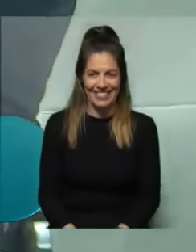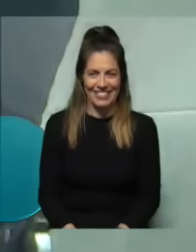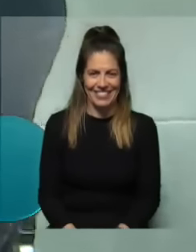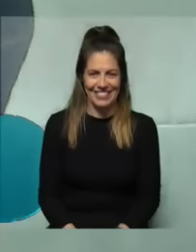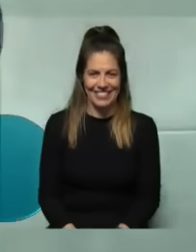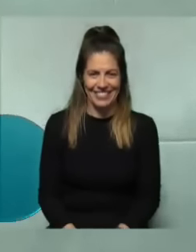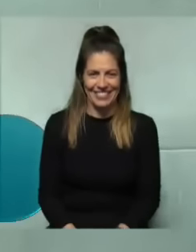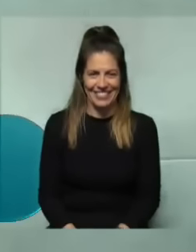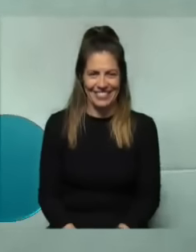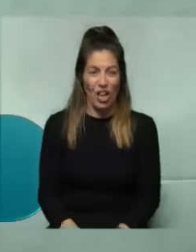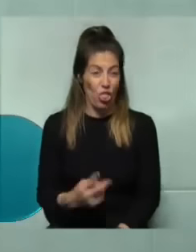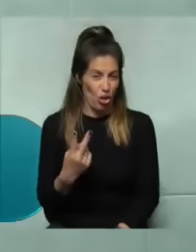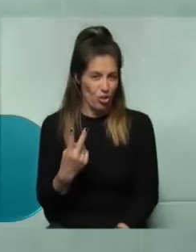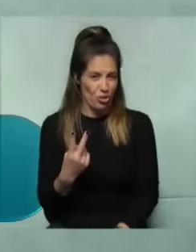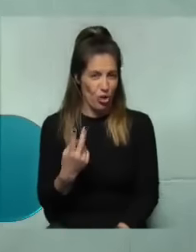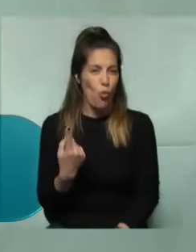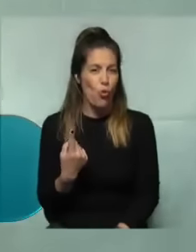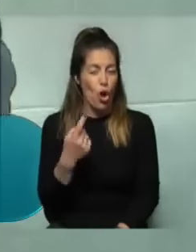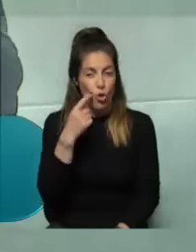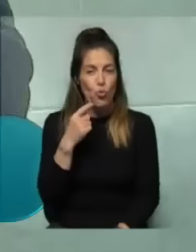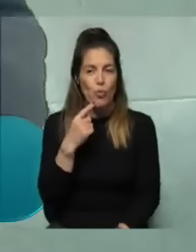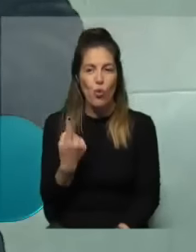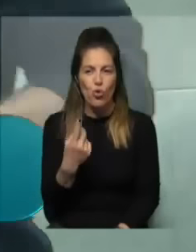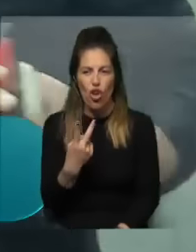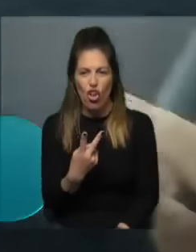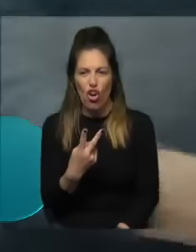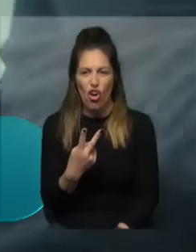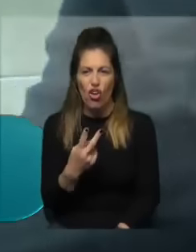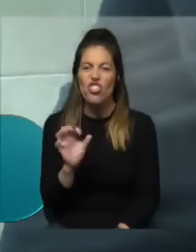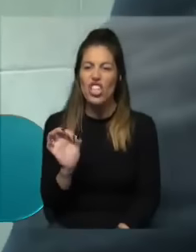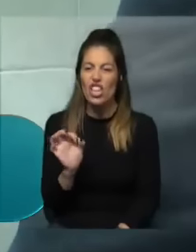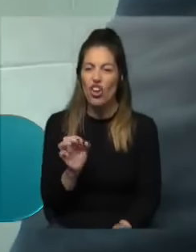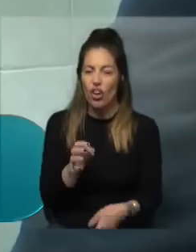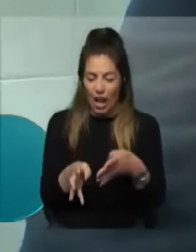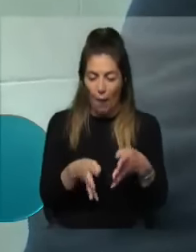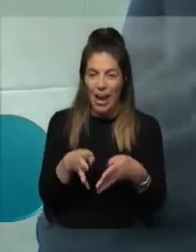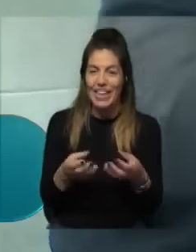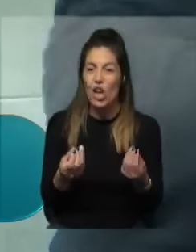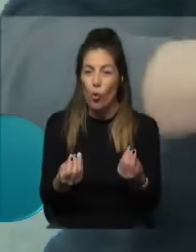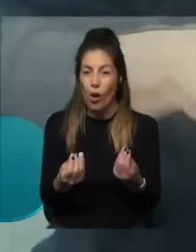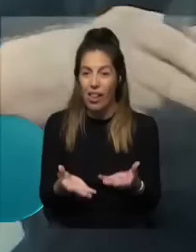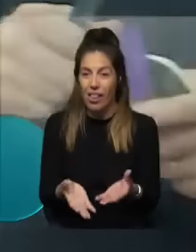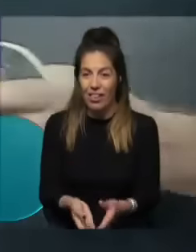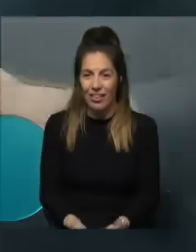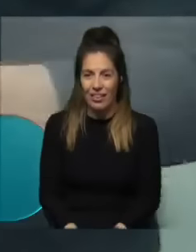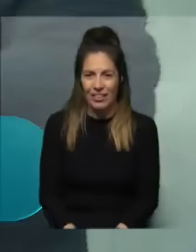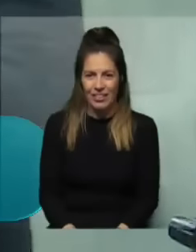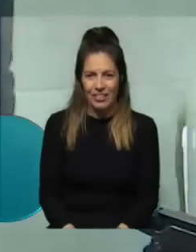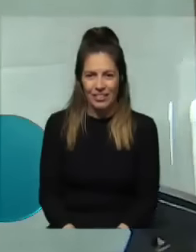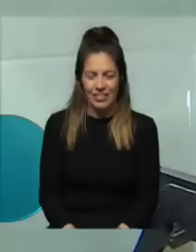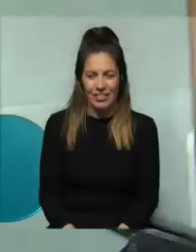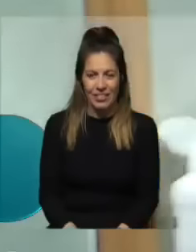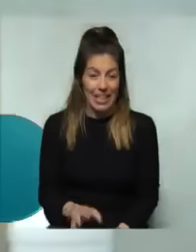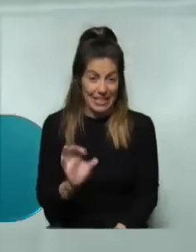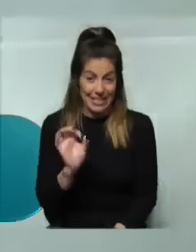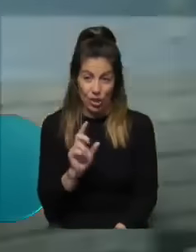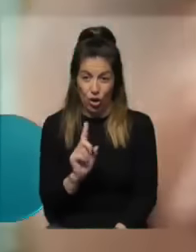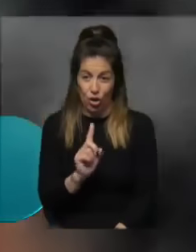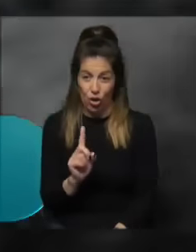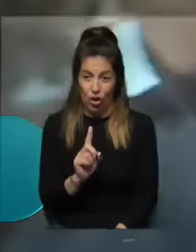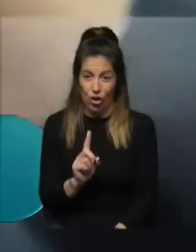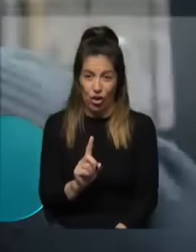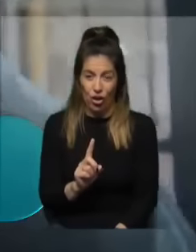Y meto un 2, meto un 1, me dicen ahí, bueno, meto un 1, Tano, acá a los costados. ¡Un 0, JP! Que queda, bueno. No, 0 no. Pues, para bajar hay tiempo. Que